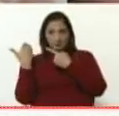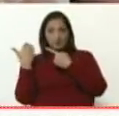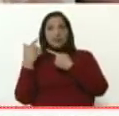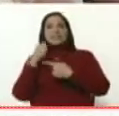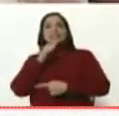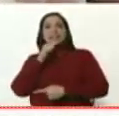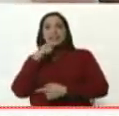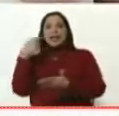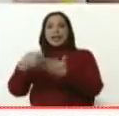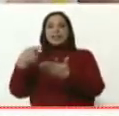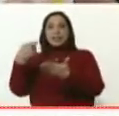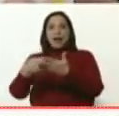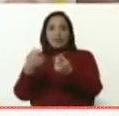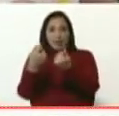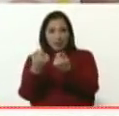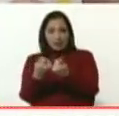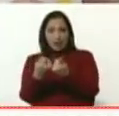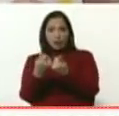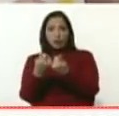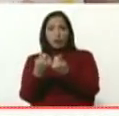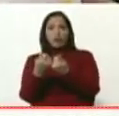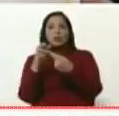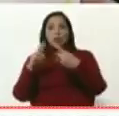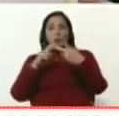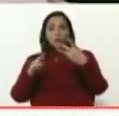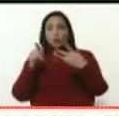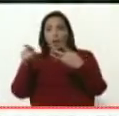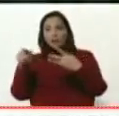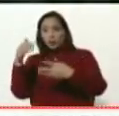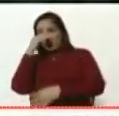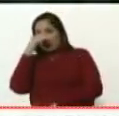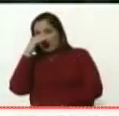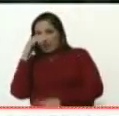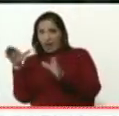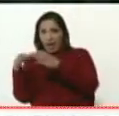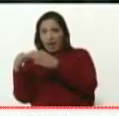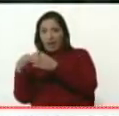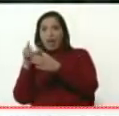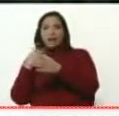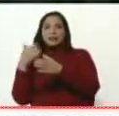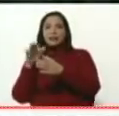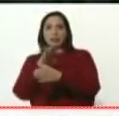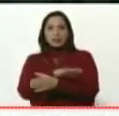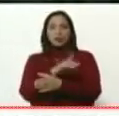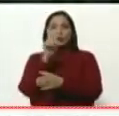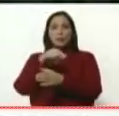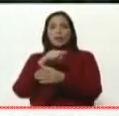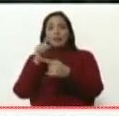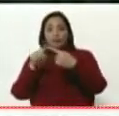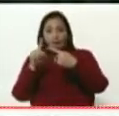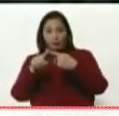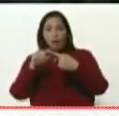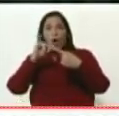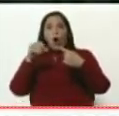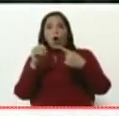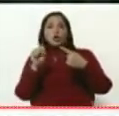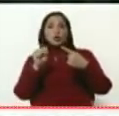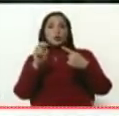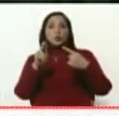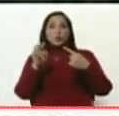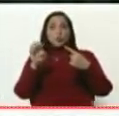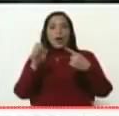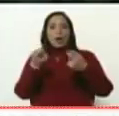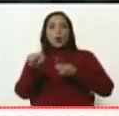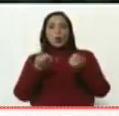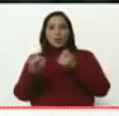dinero y los recursos a estos criminales, a estos asesinos, y a su vez Josué Hidalgo Azuaje coordinaba con